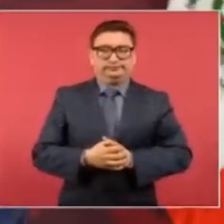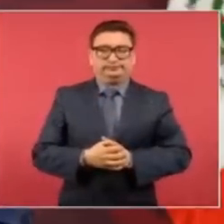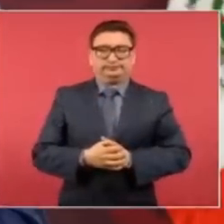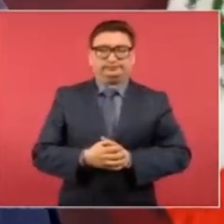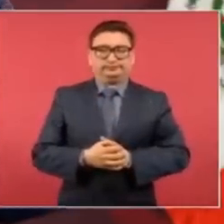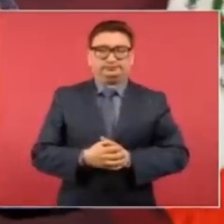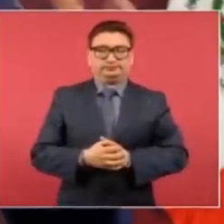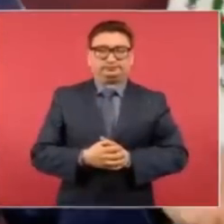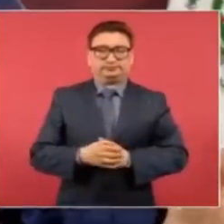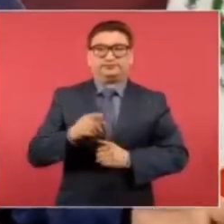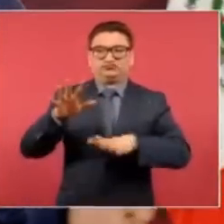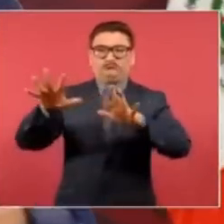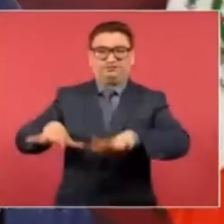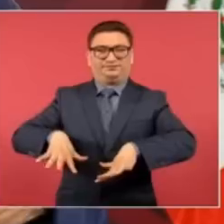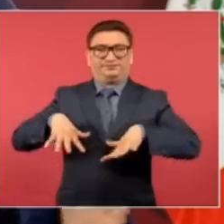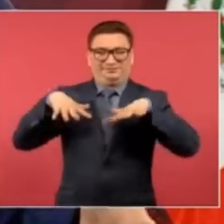Y ahí en la asamblea